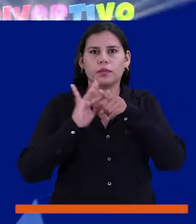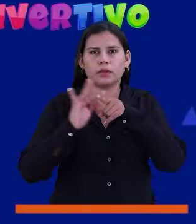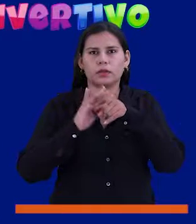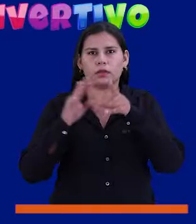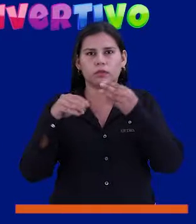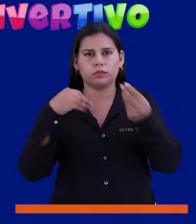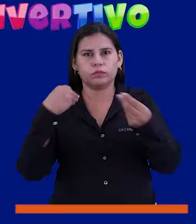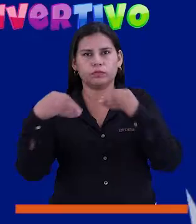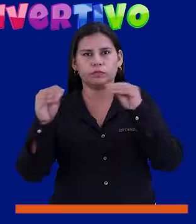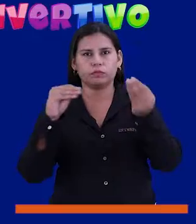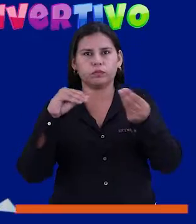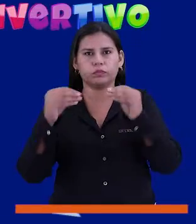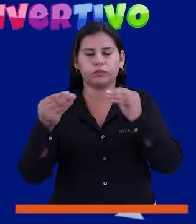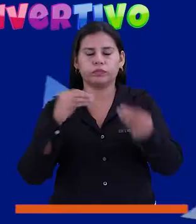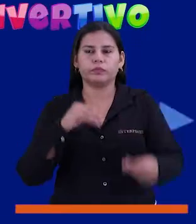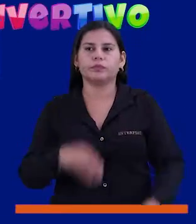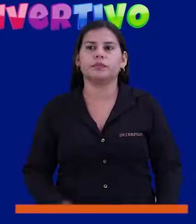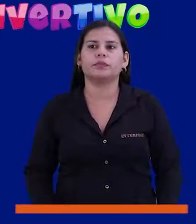Aplicando texturas.